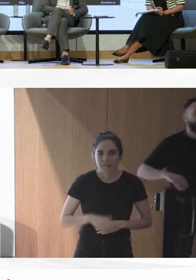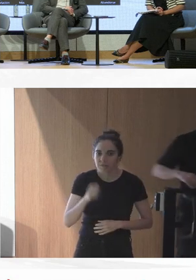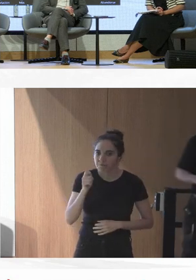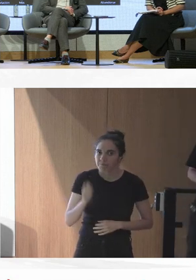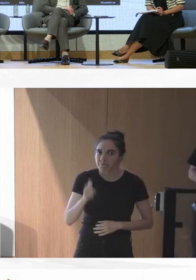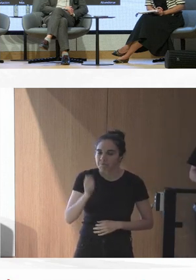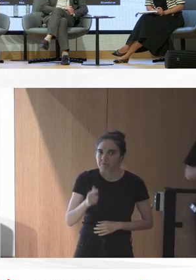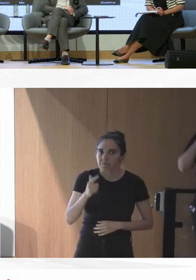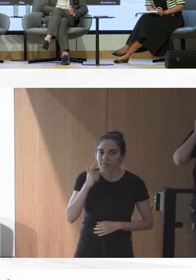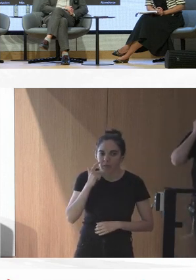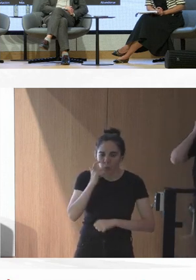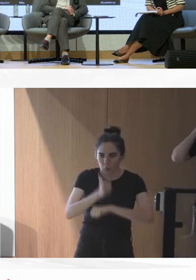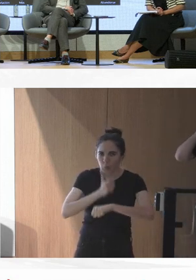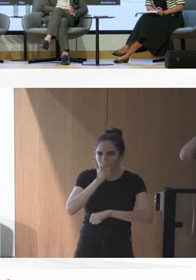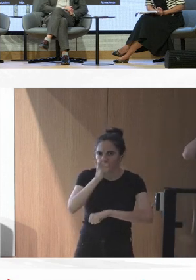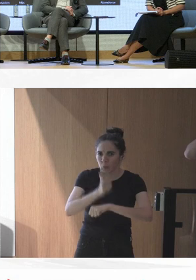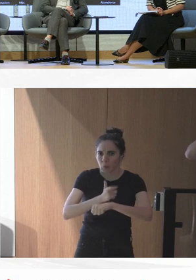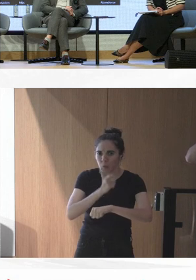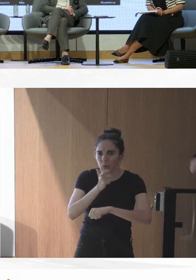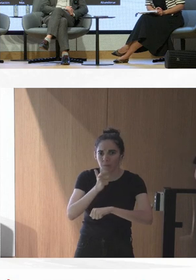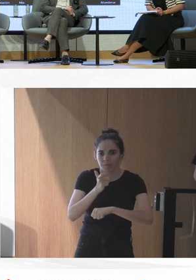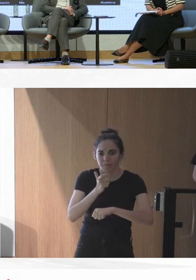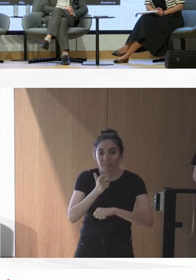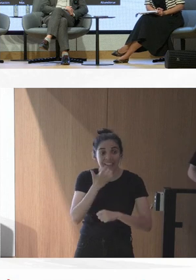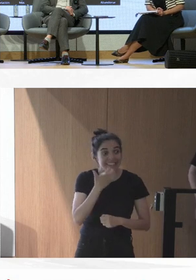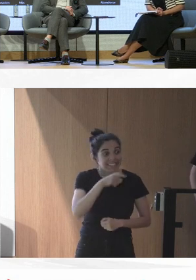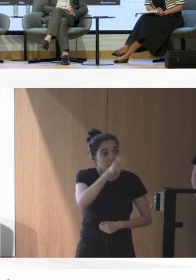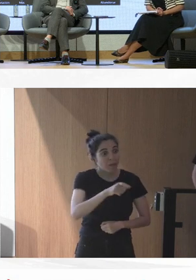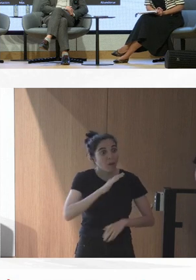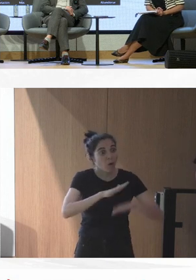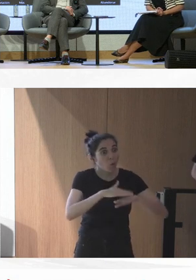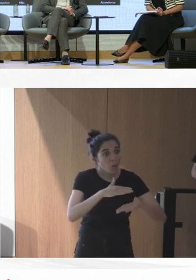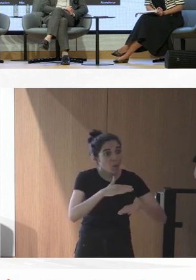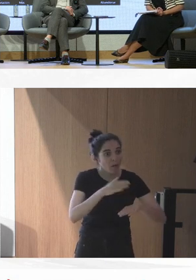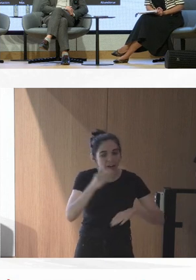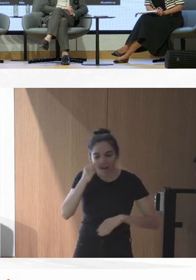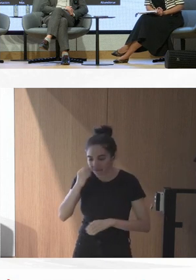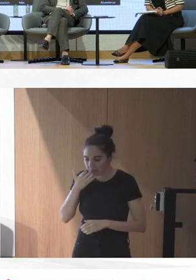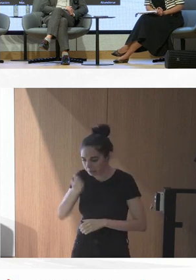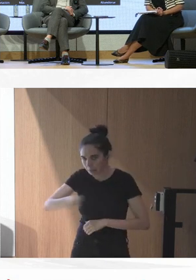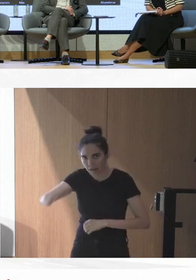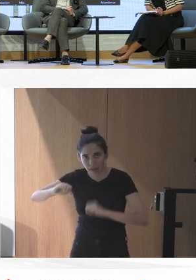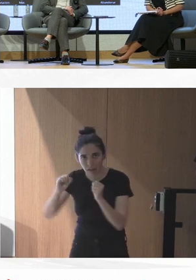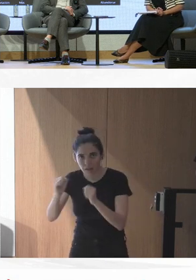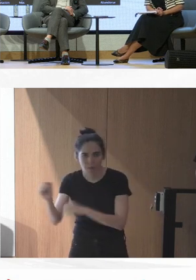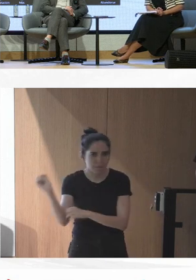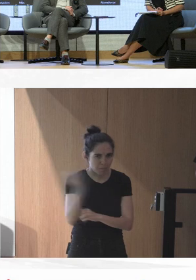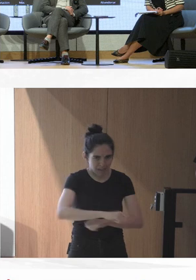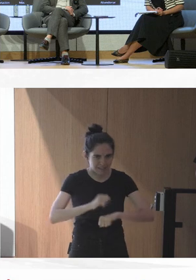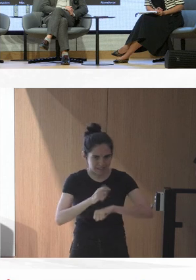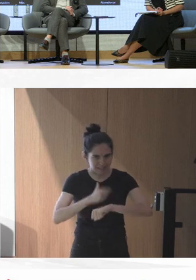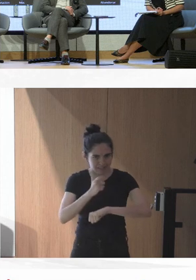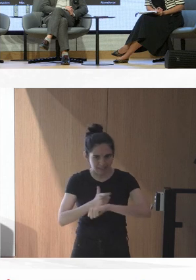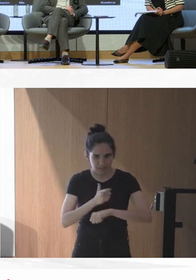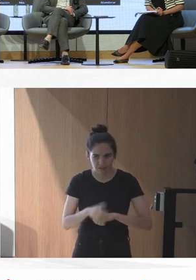dura más tiempo que si esa persona hubiese sido declarada culpable de los cargos que se le imputan. y dado que la